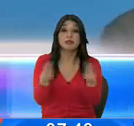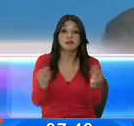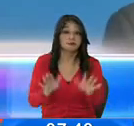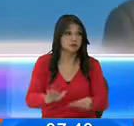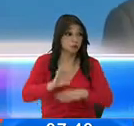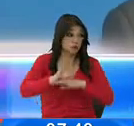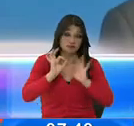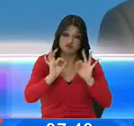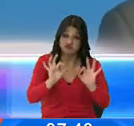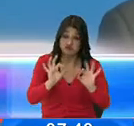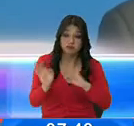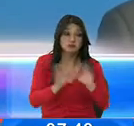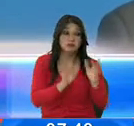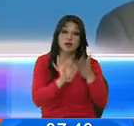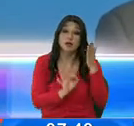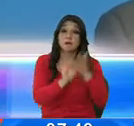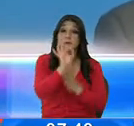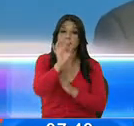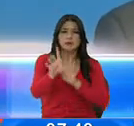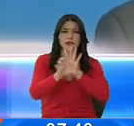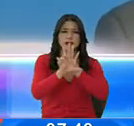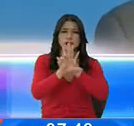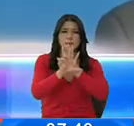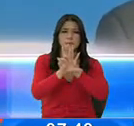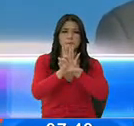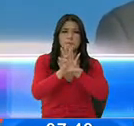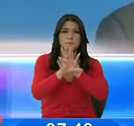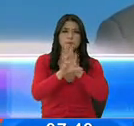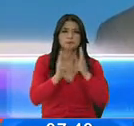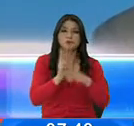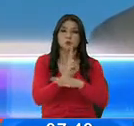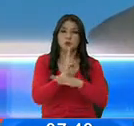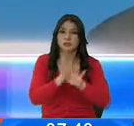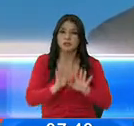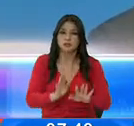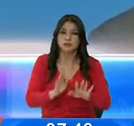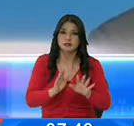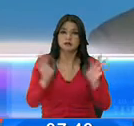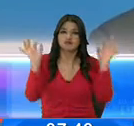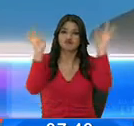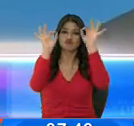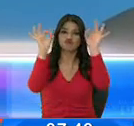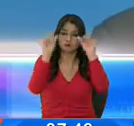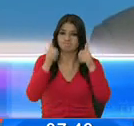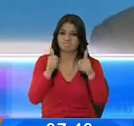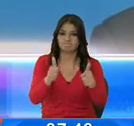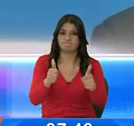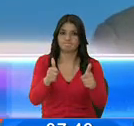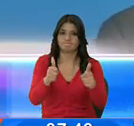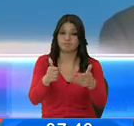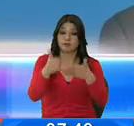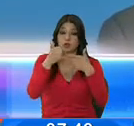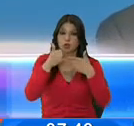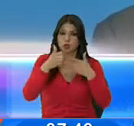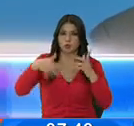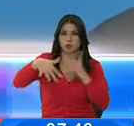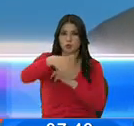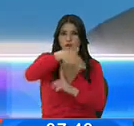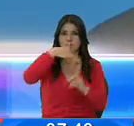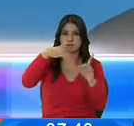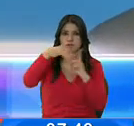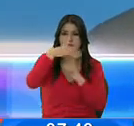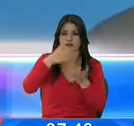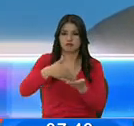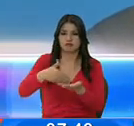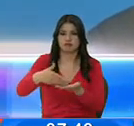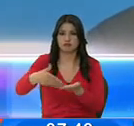ecuador el haber aprobado una ley de uso de una energía eléctrica más limpia a través de desechar los fósiles